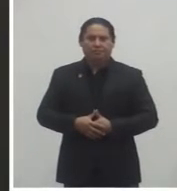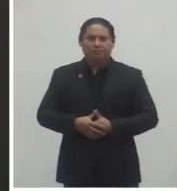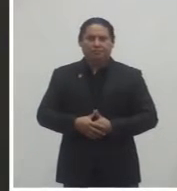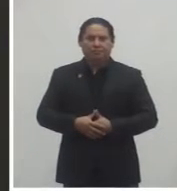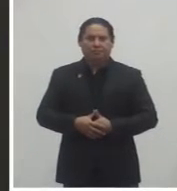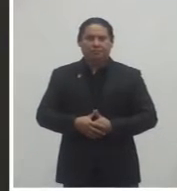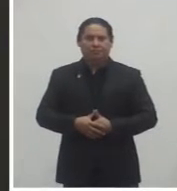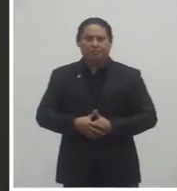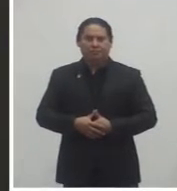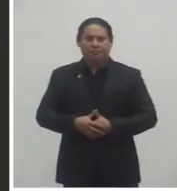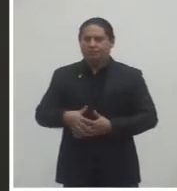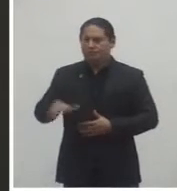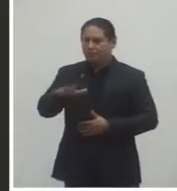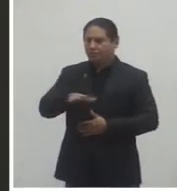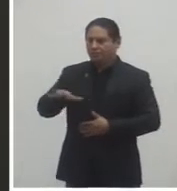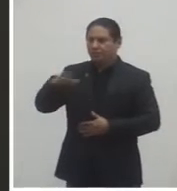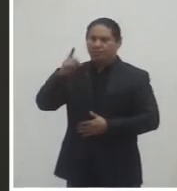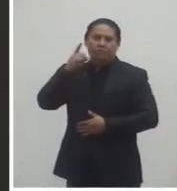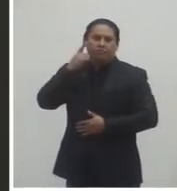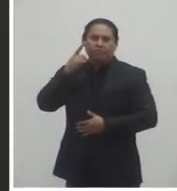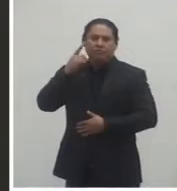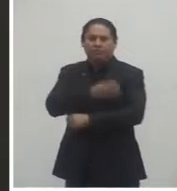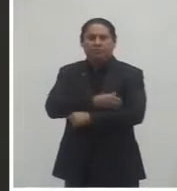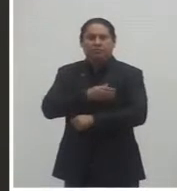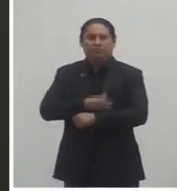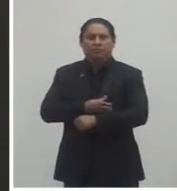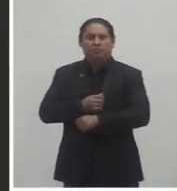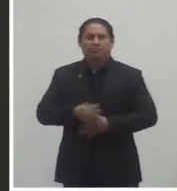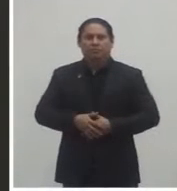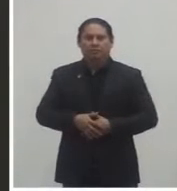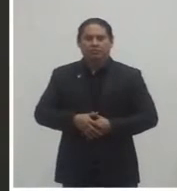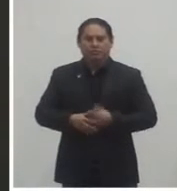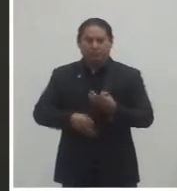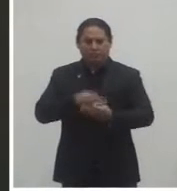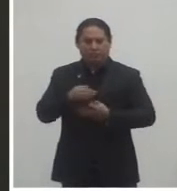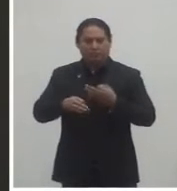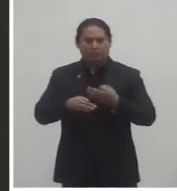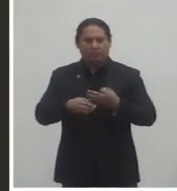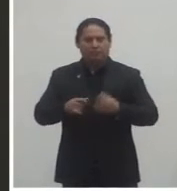Honorable Asamblea, distinguidos compañeros, público en general,